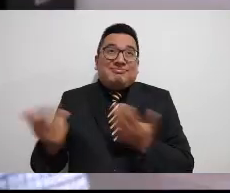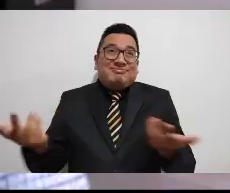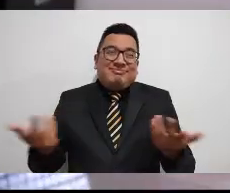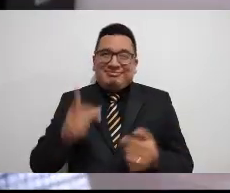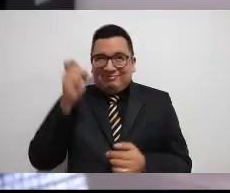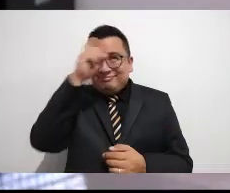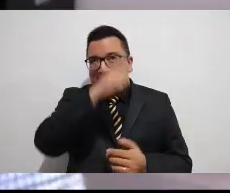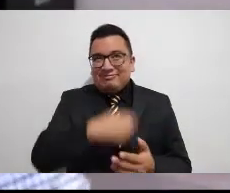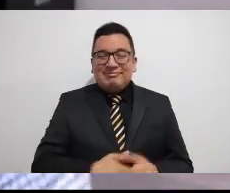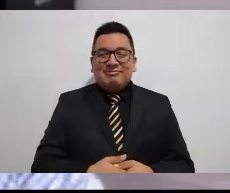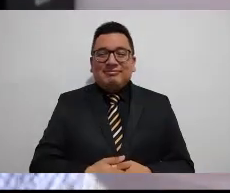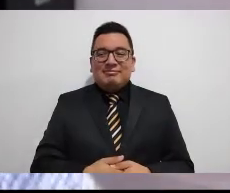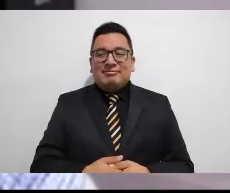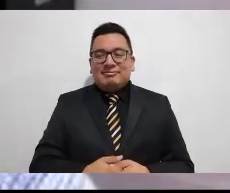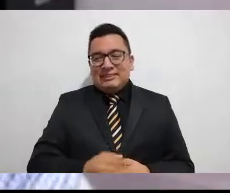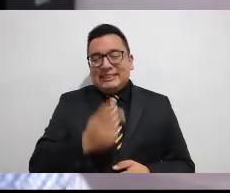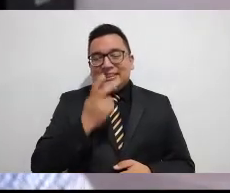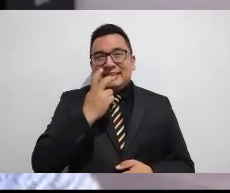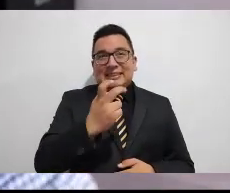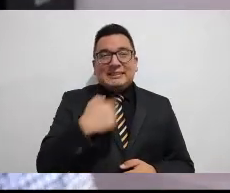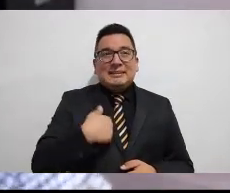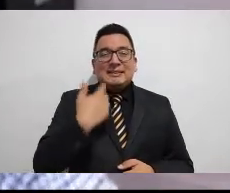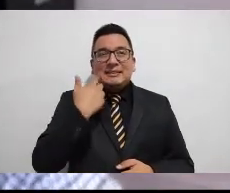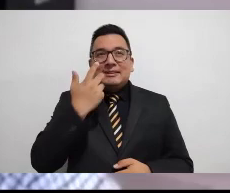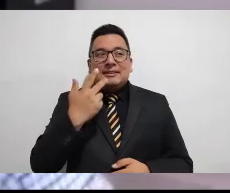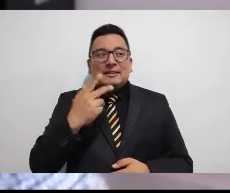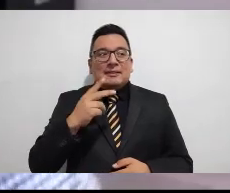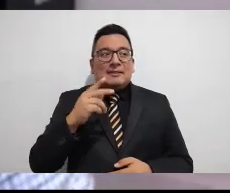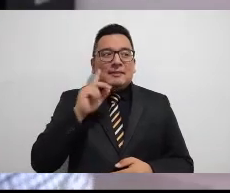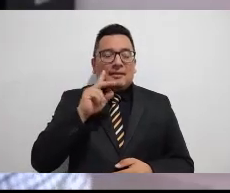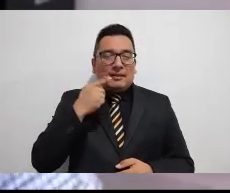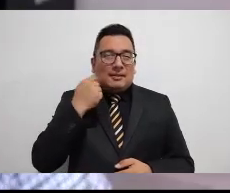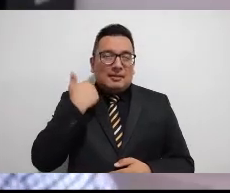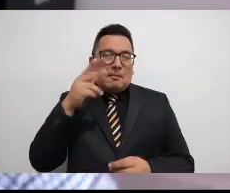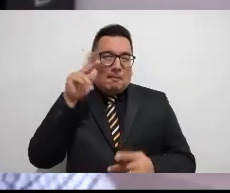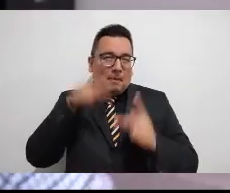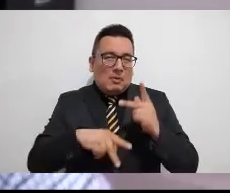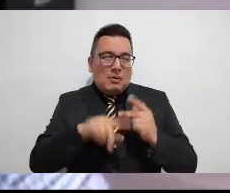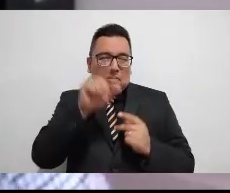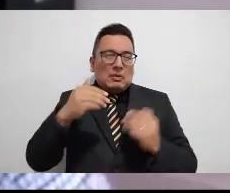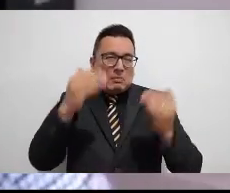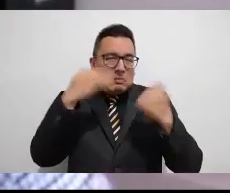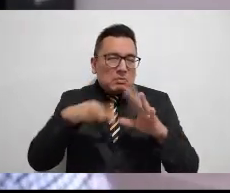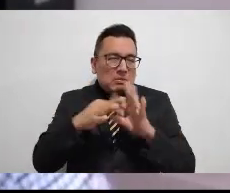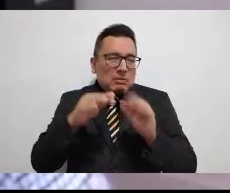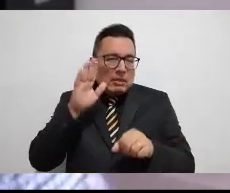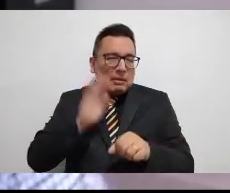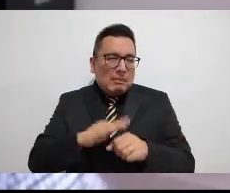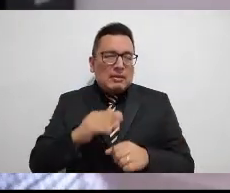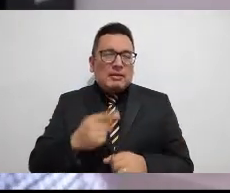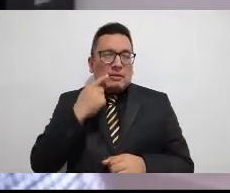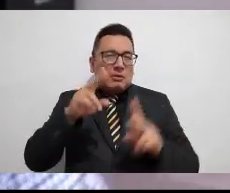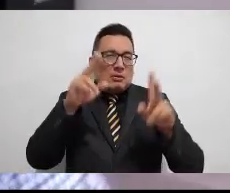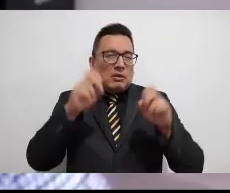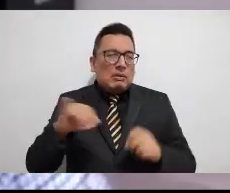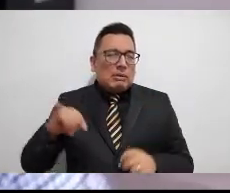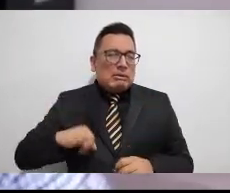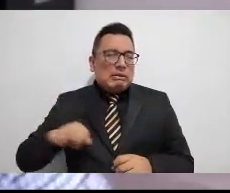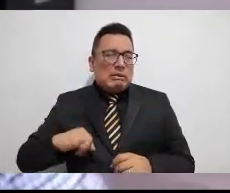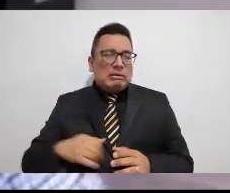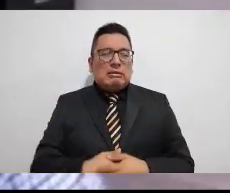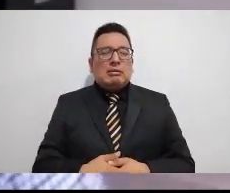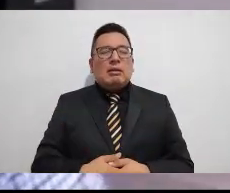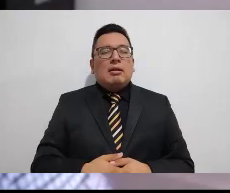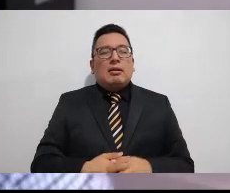complejo. En este punto me gustaría regresar con este tema. Vamos a hacer una pequeña pausa comercial y volvemos con este tema interesante